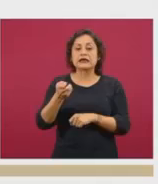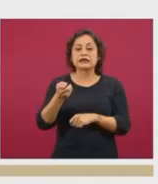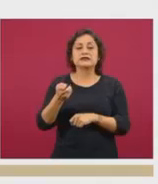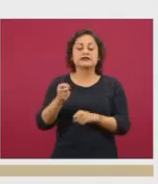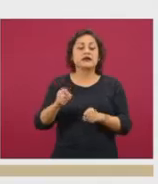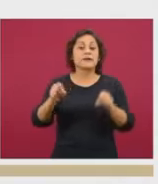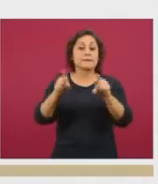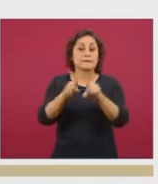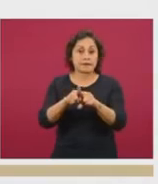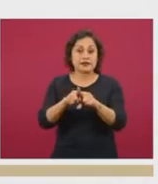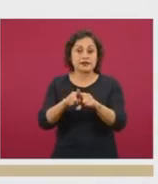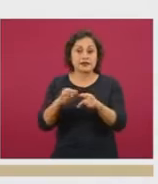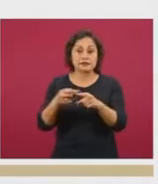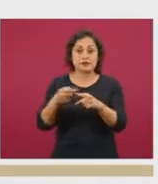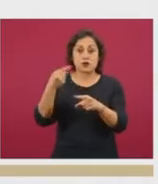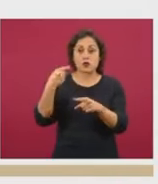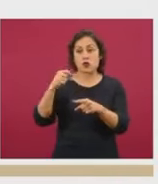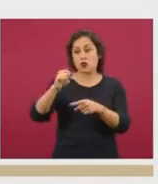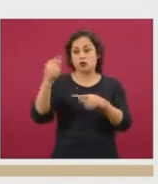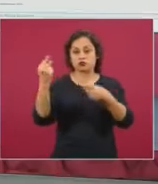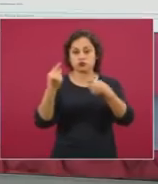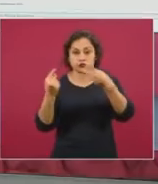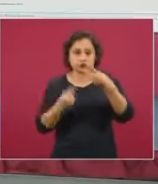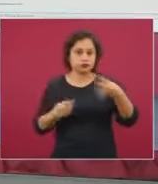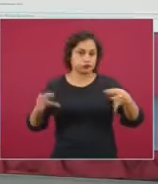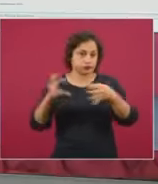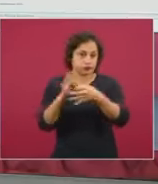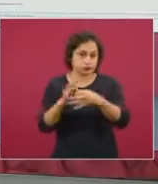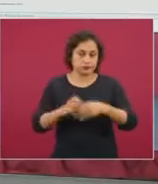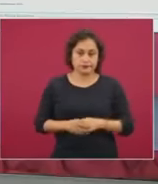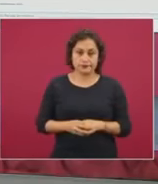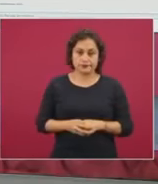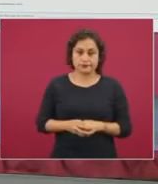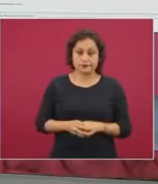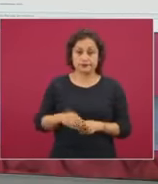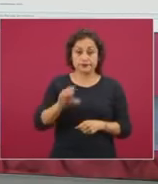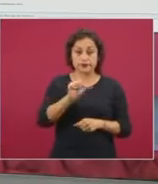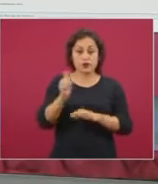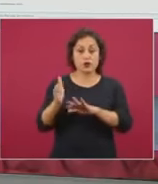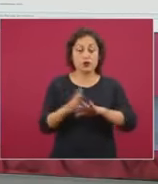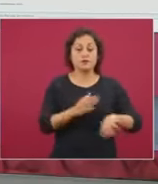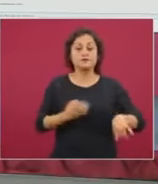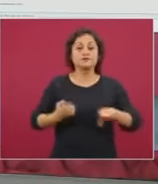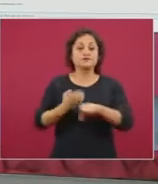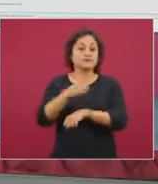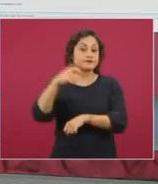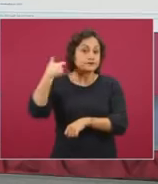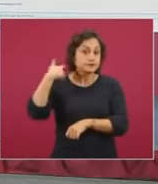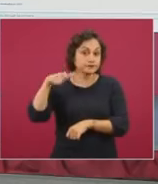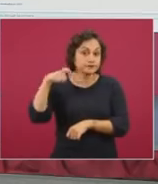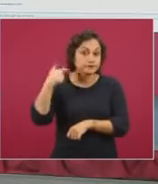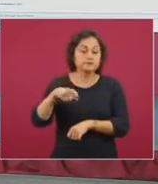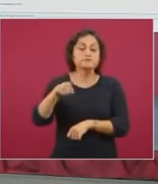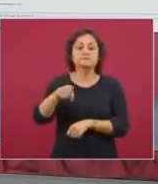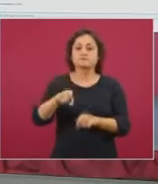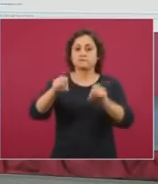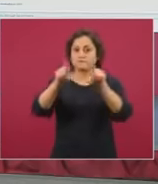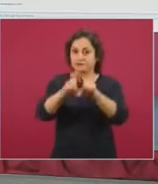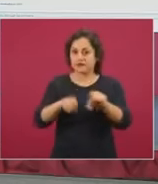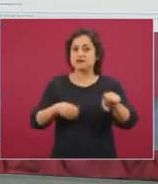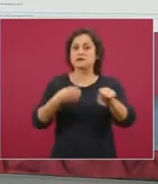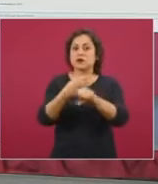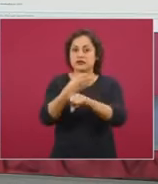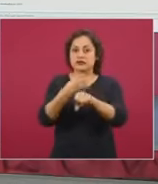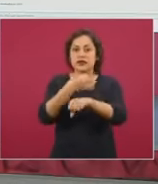lo que se ha comportado en los otros indicadores. La siguiente. El estado de Querétaro, que también ha sido de los estados que han estado